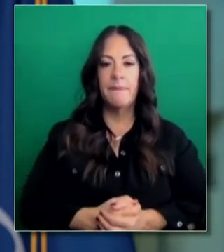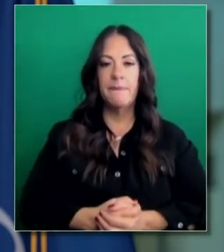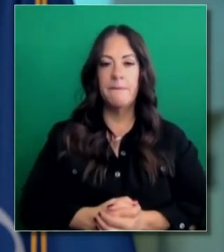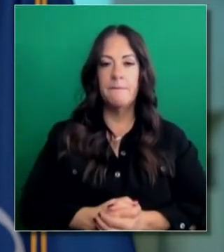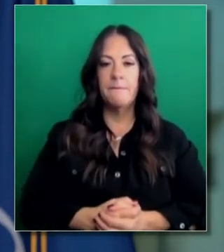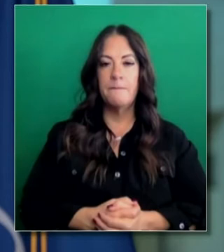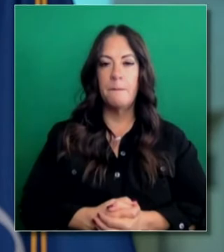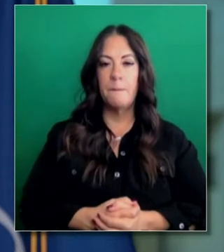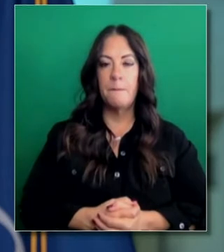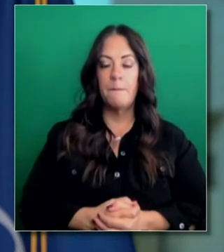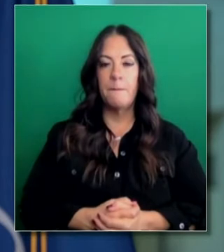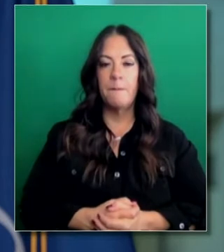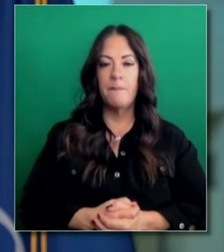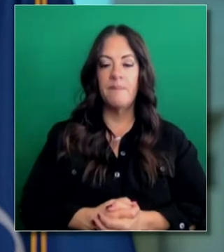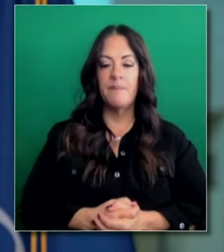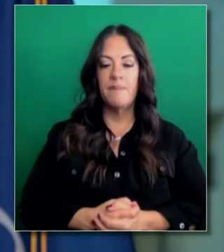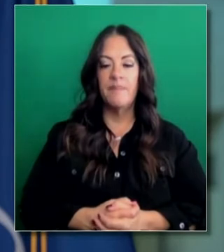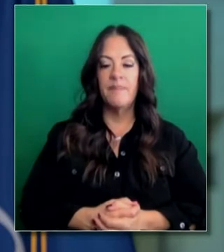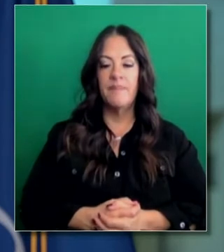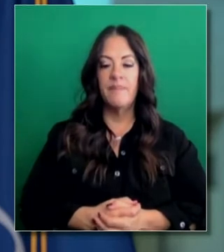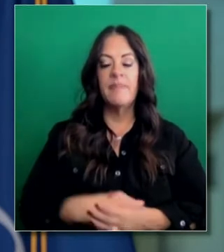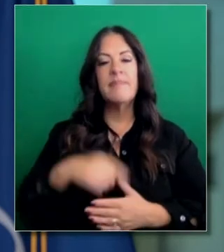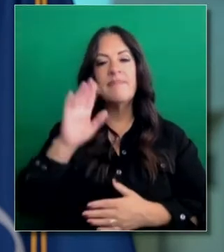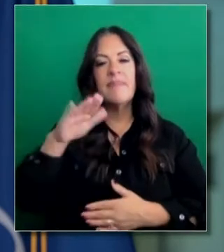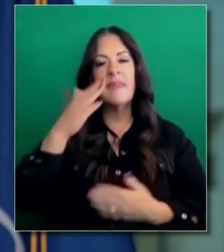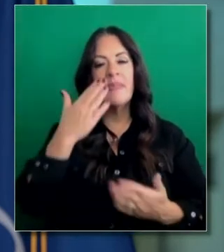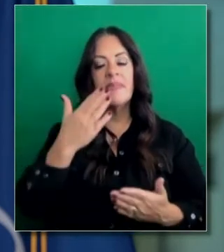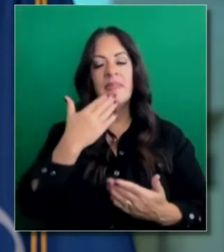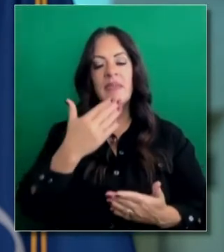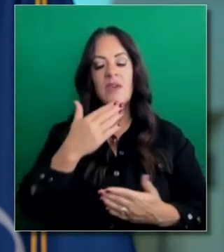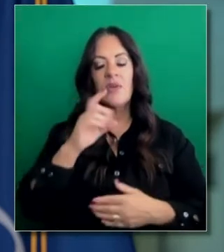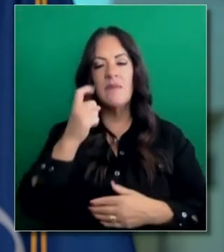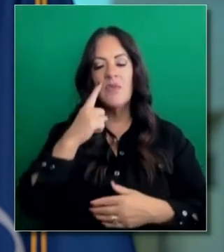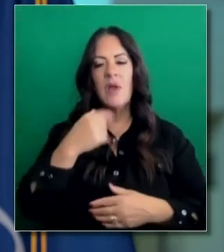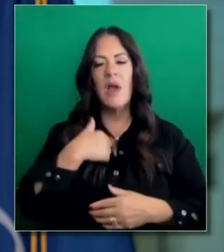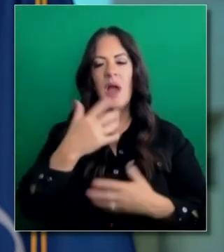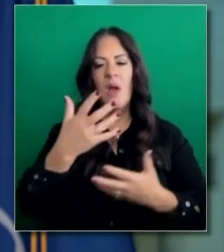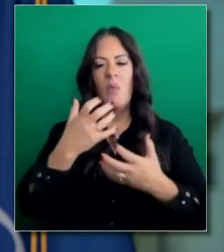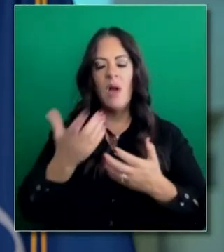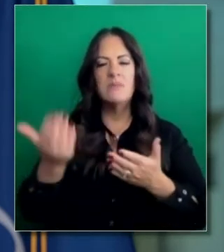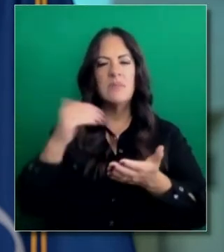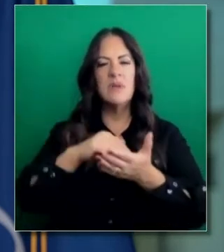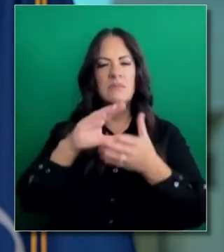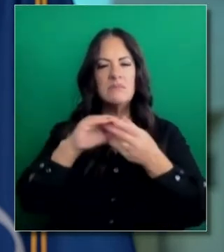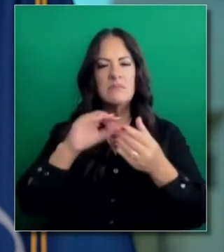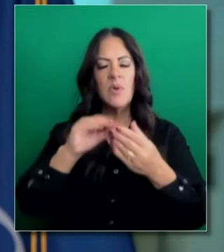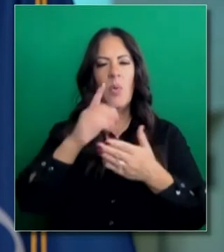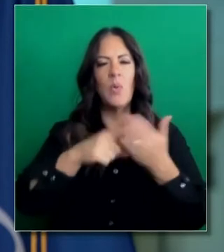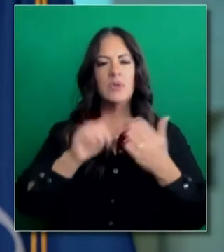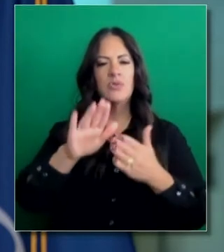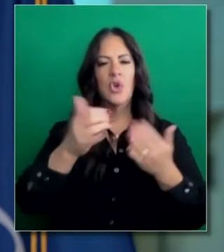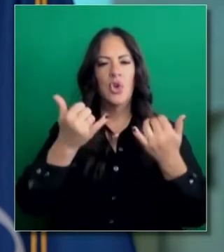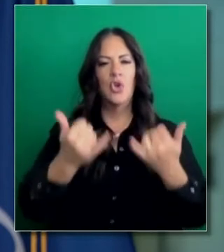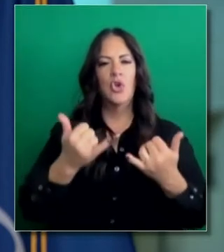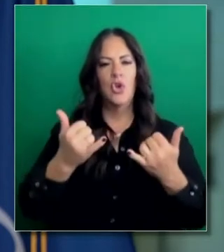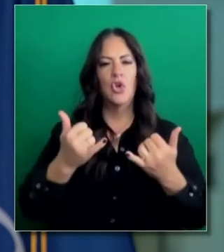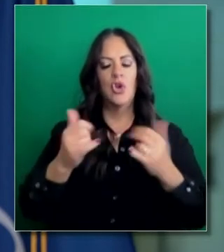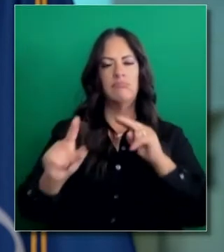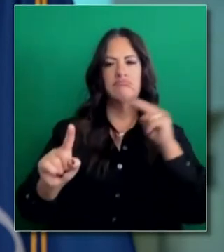muchas gracias gobernador esto se mencionó el otro día me gustaría repetirlo